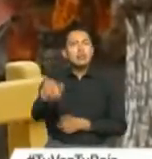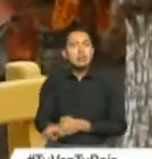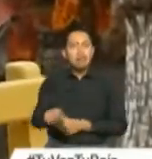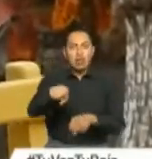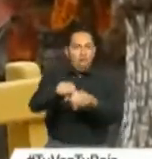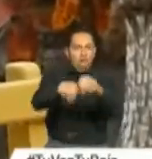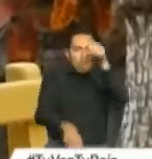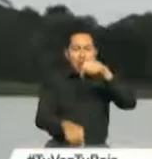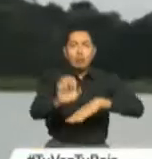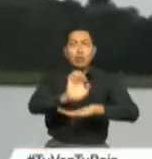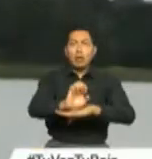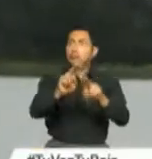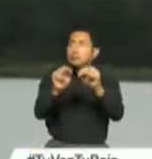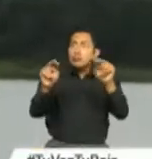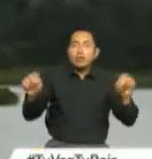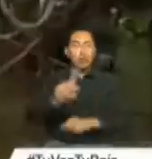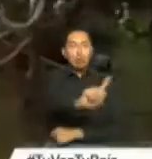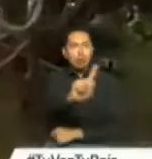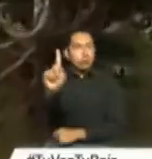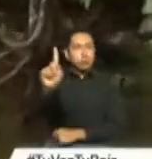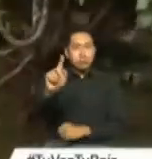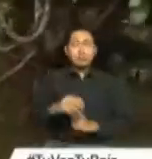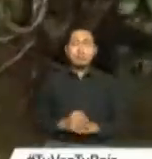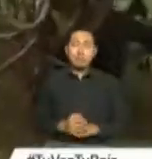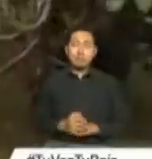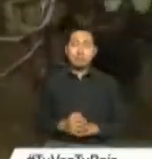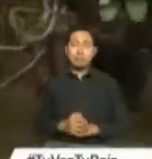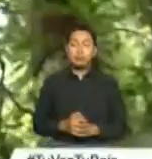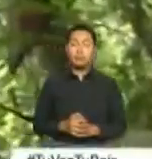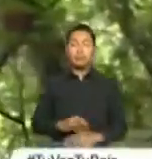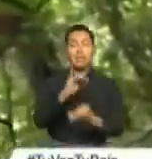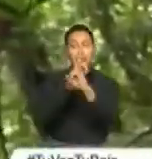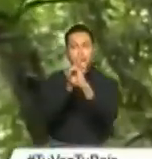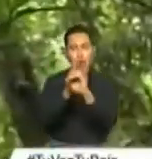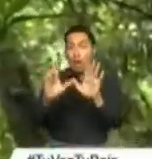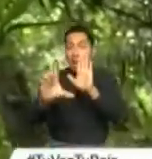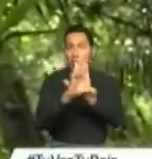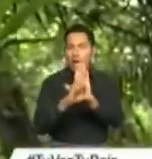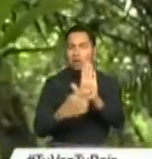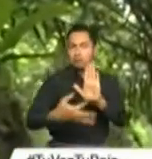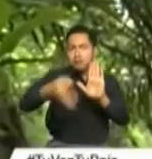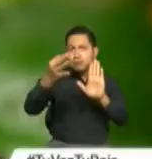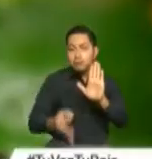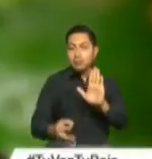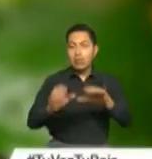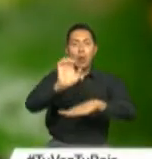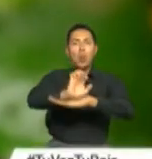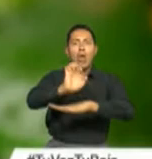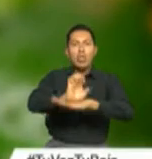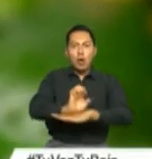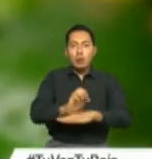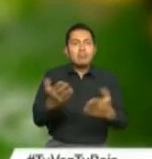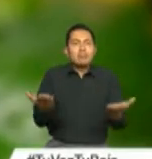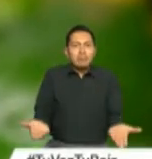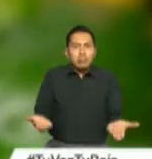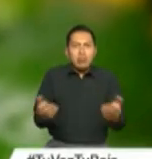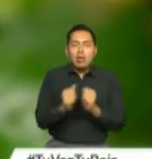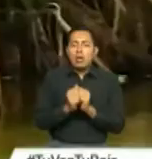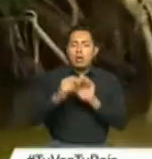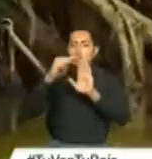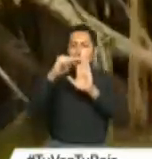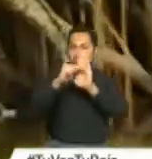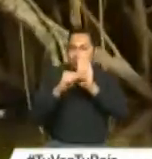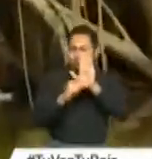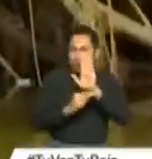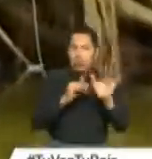delito ambiental. Las medidas institucionales y legales establecieron un marco en el país, cuyos logros han sido reconocidos a